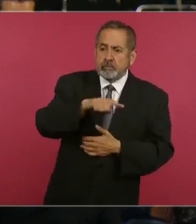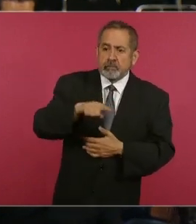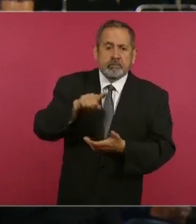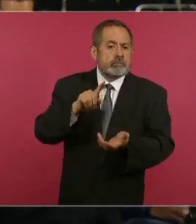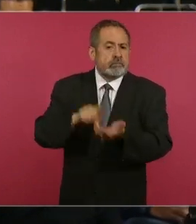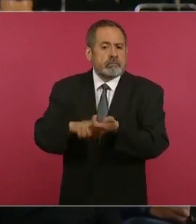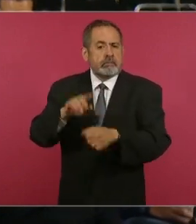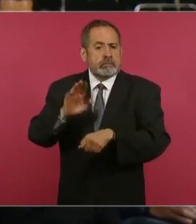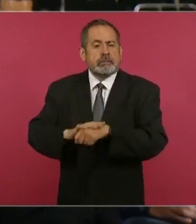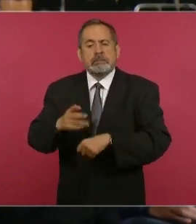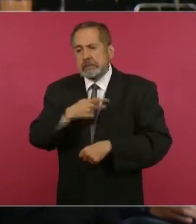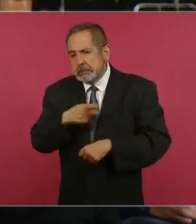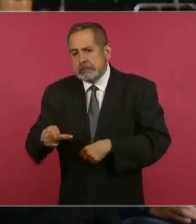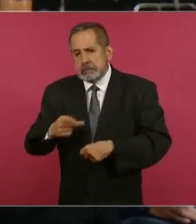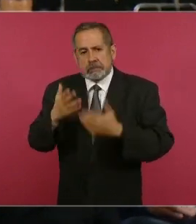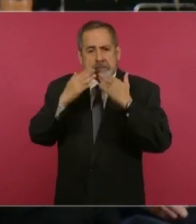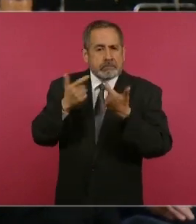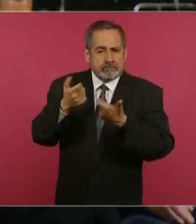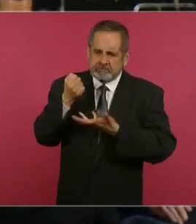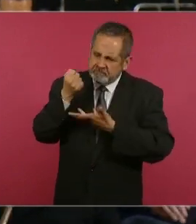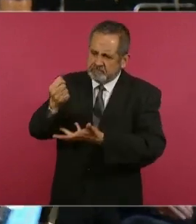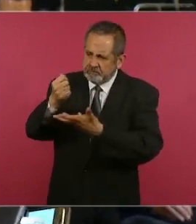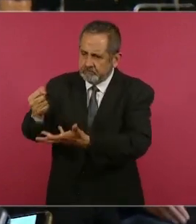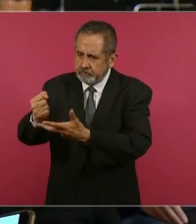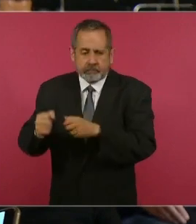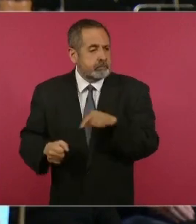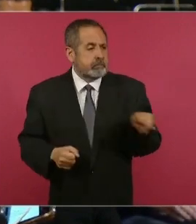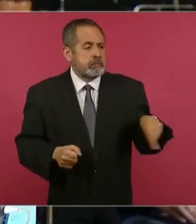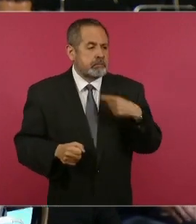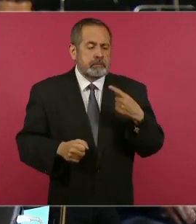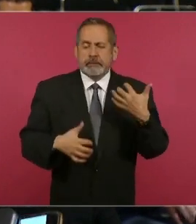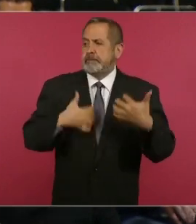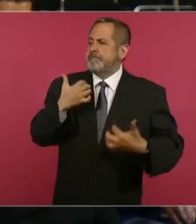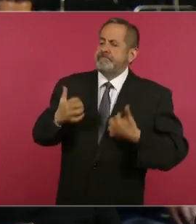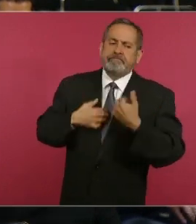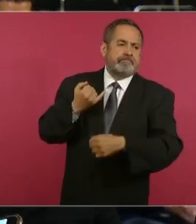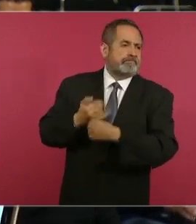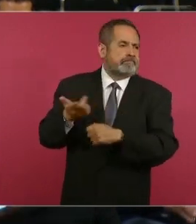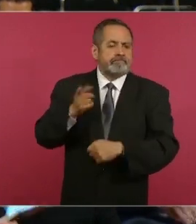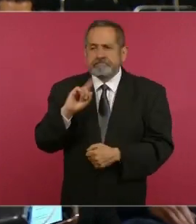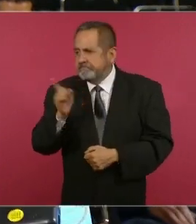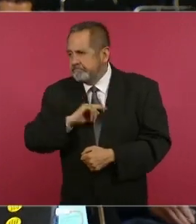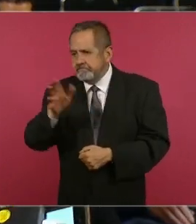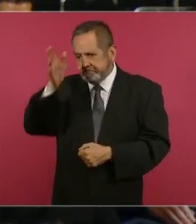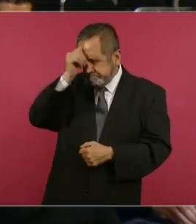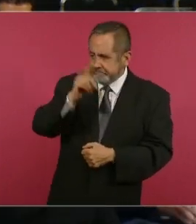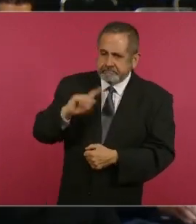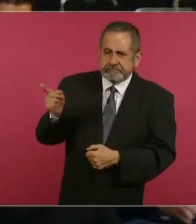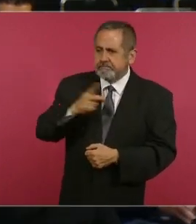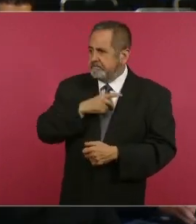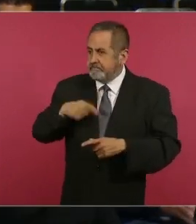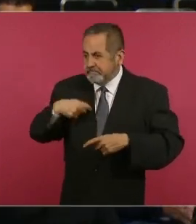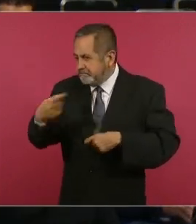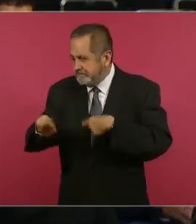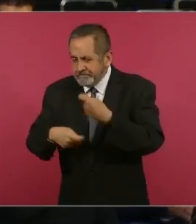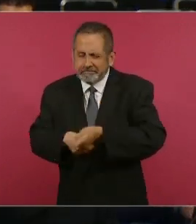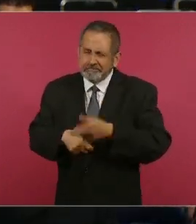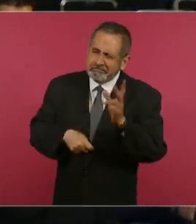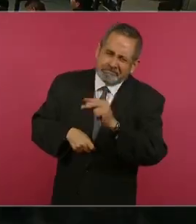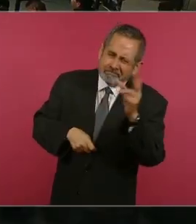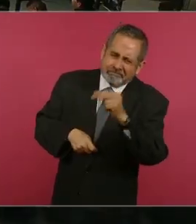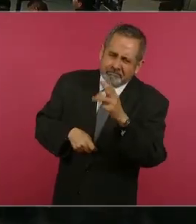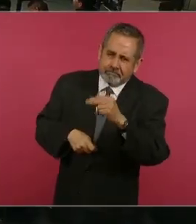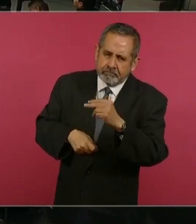a las personas de la población y pues, los empresarios, algunos están inconformes con que no se entregue más dinero a este sector?